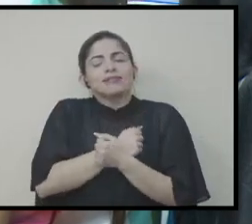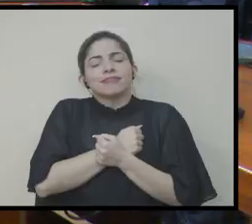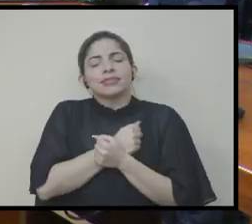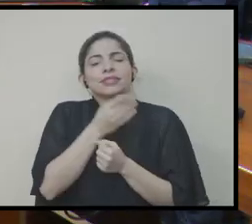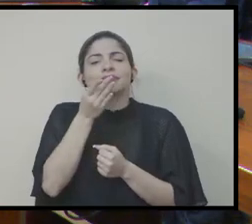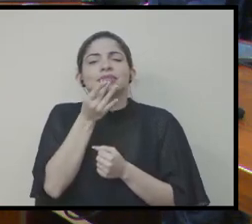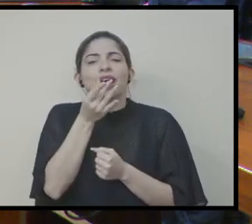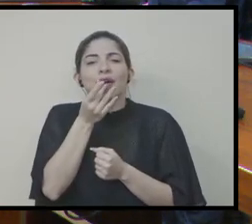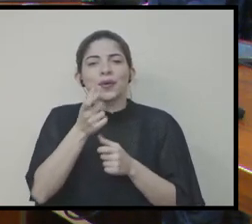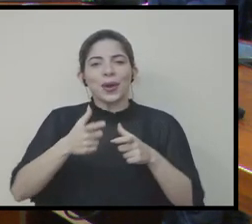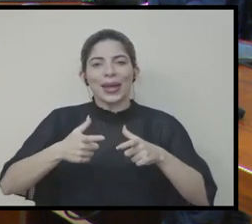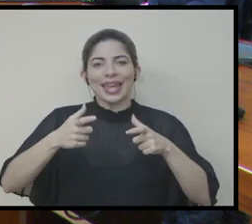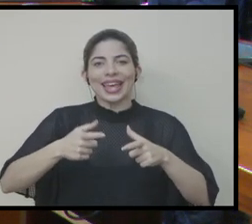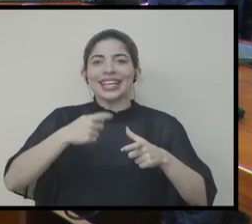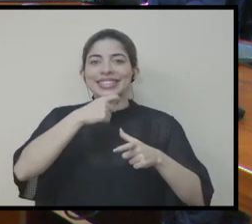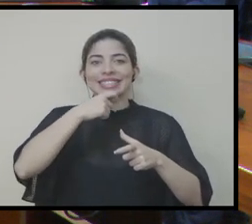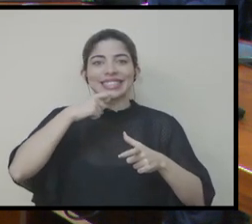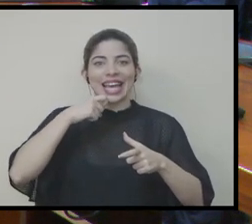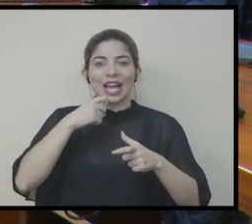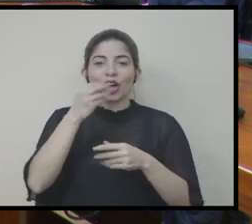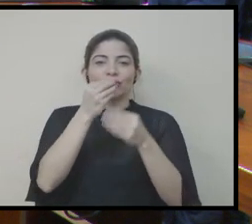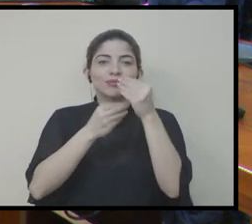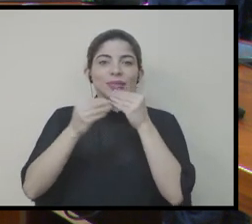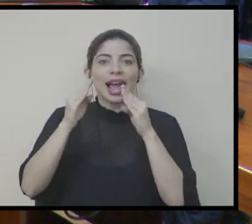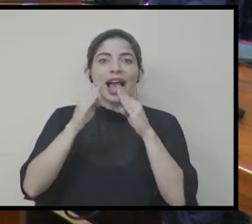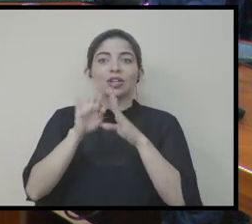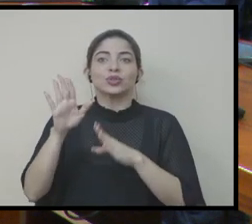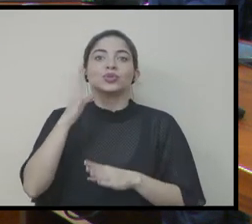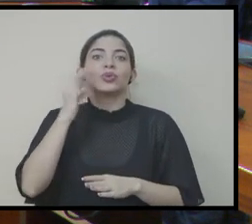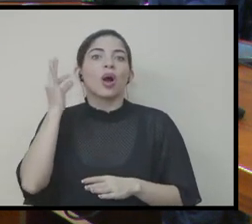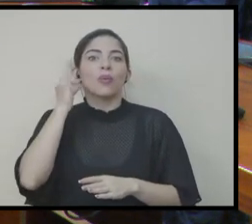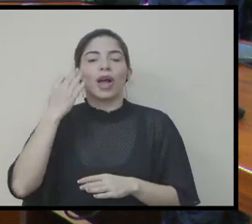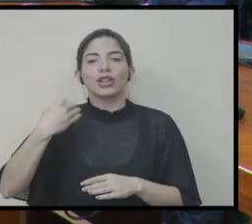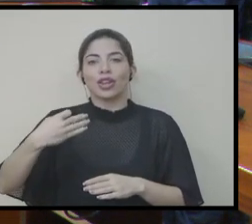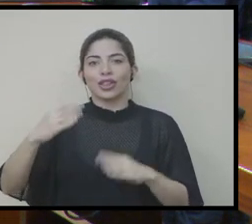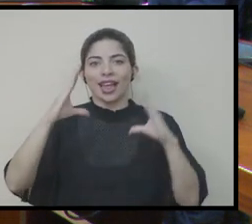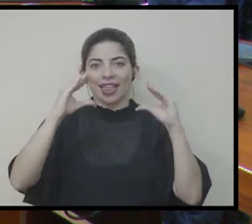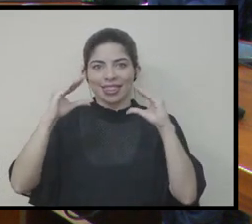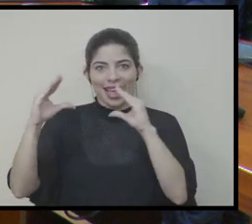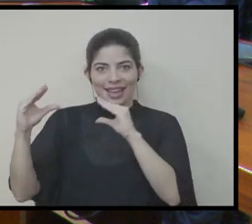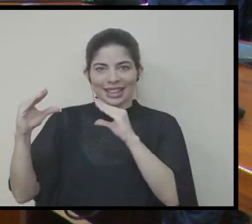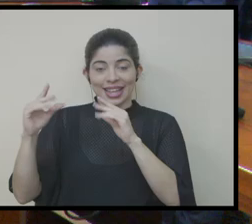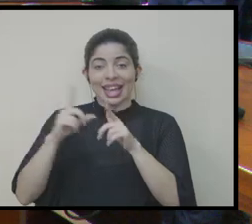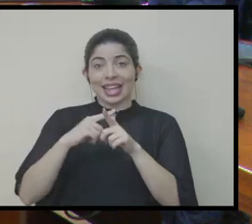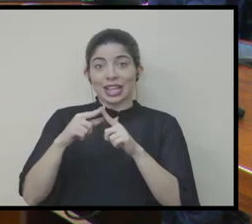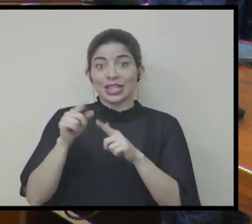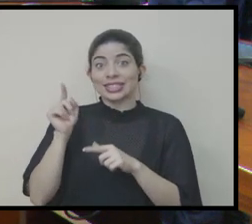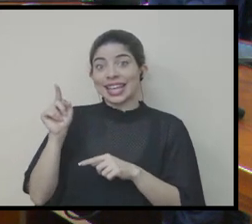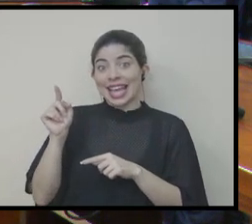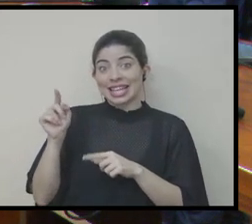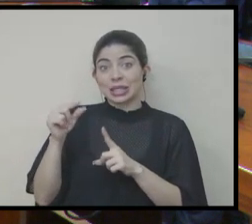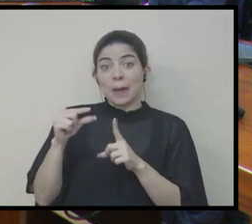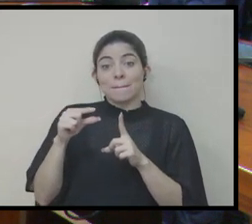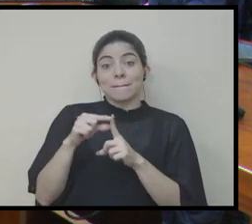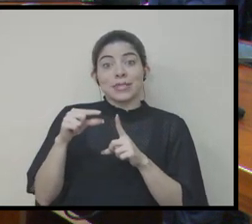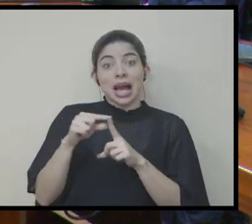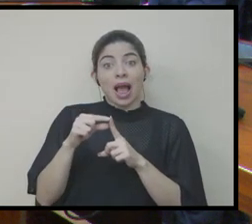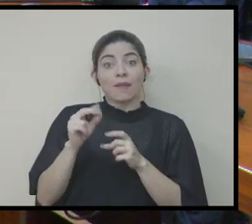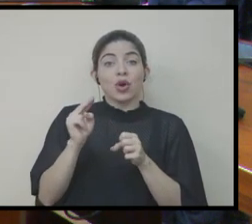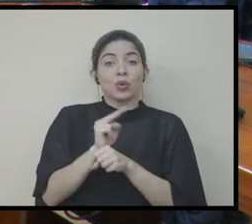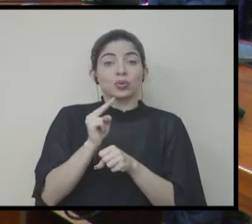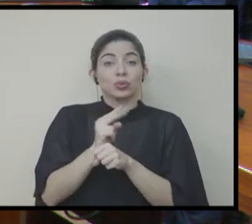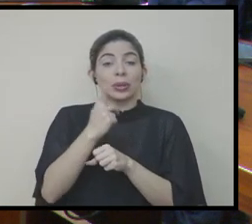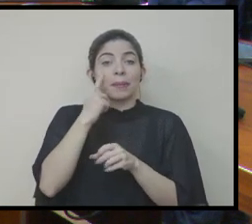ese sabor del queque seco que ella se comía en la casa de la abuelita todas las tardes. Y entonces ella, la palabra que usaba